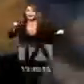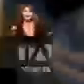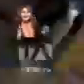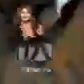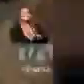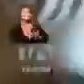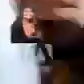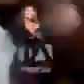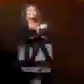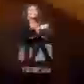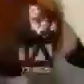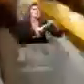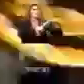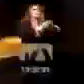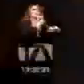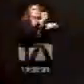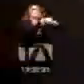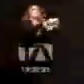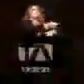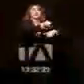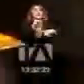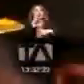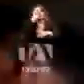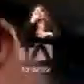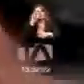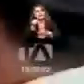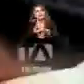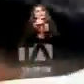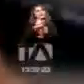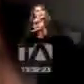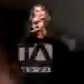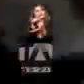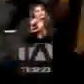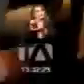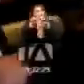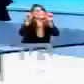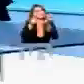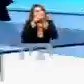coimar al juez superior para que no mande abajo su decisión. Dayana Monroy, 24 horas.